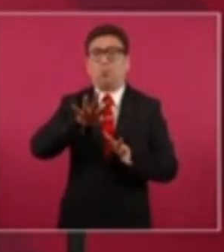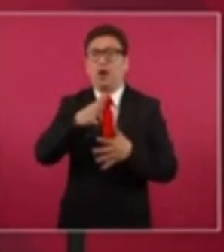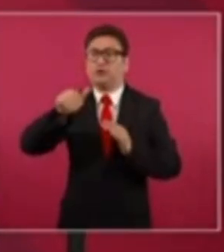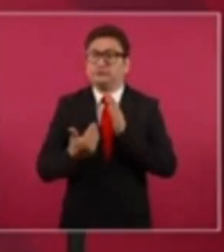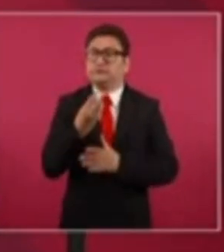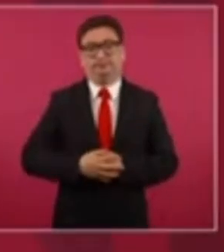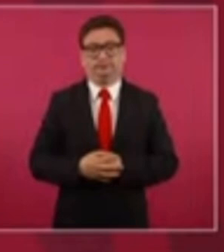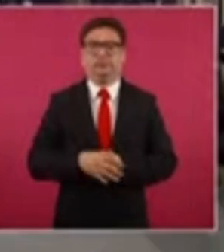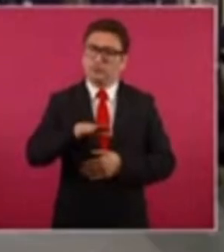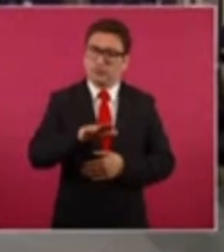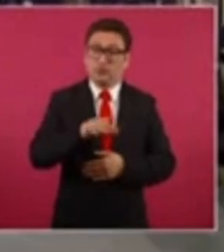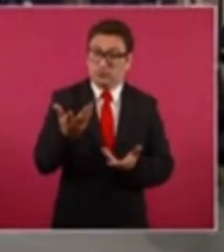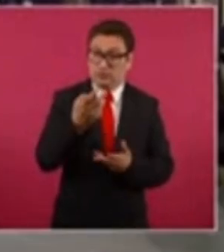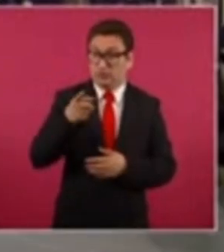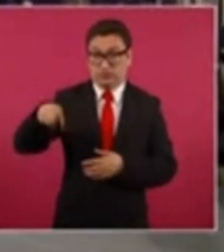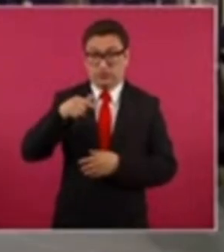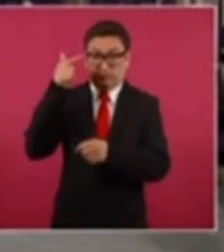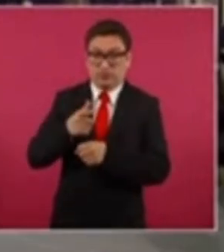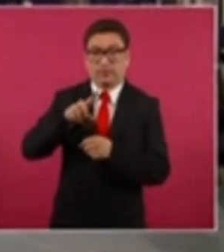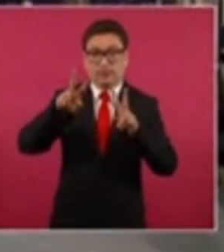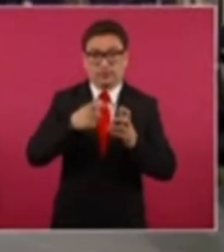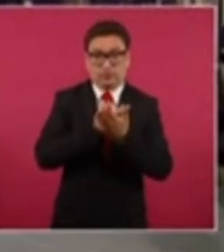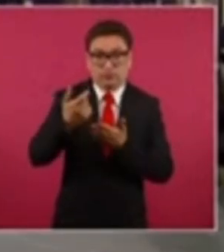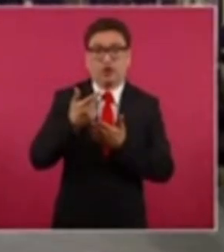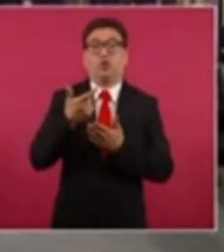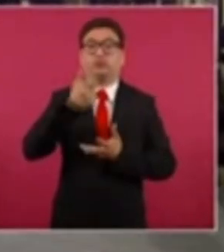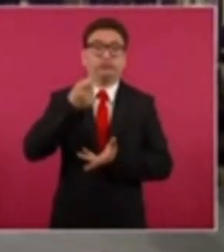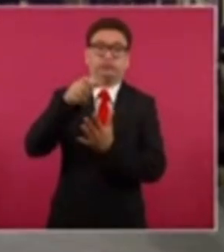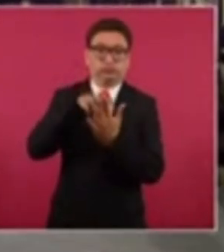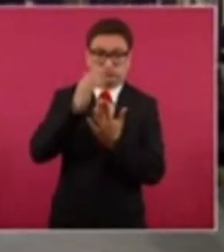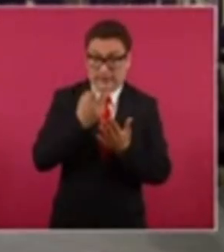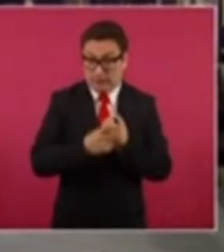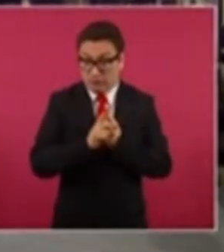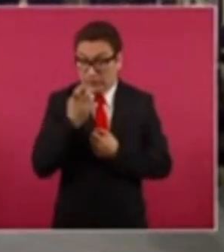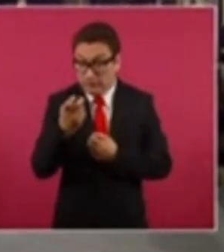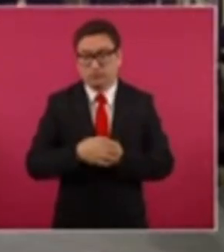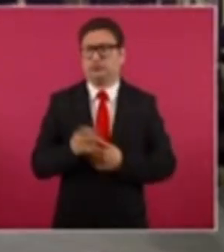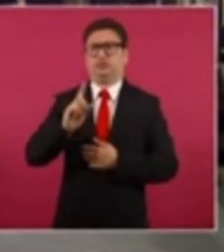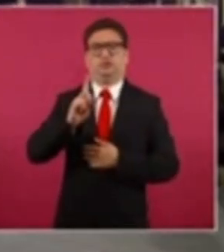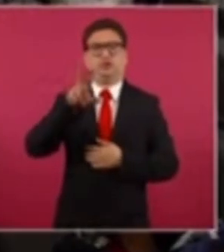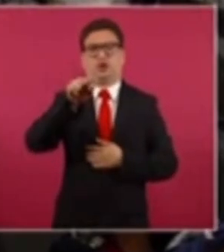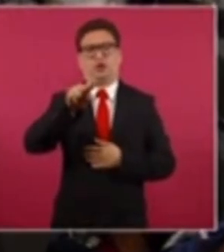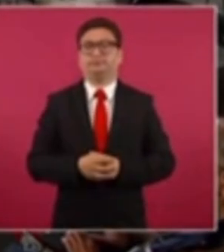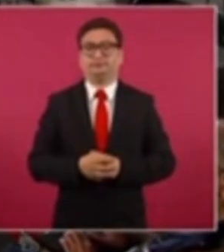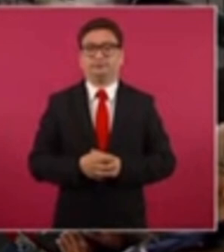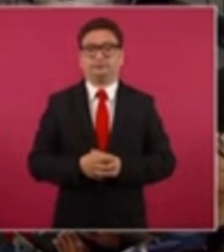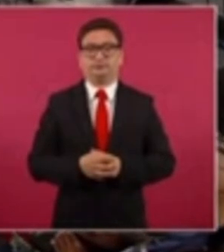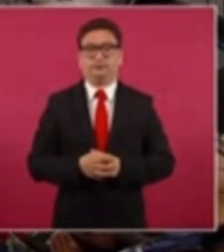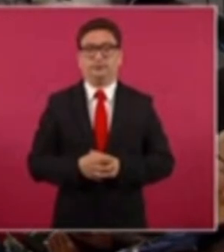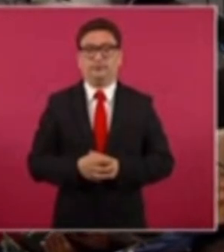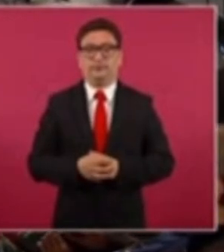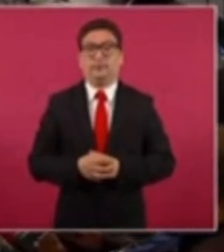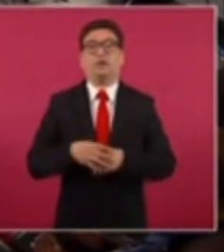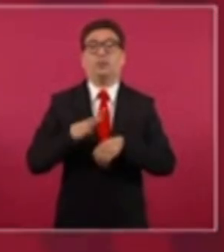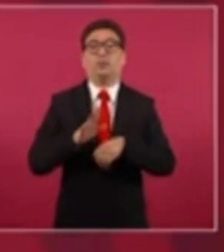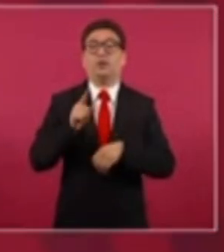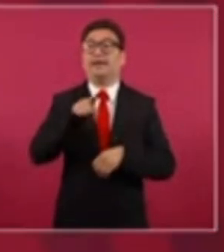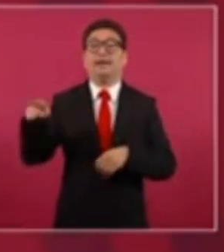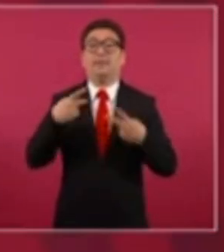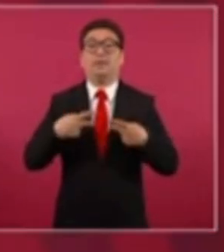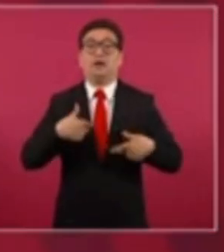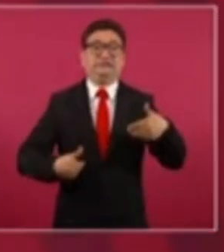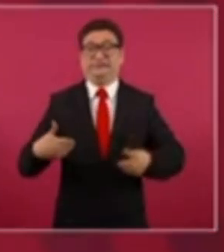mañana. Entonces, estos hallazgos como el tema salarial y el recorte presupuestal como los principales. No es eso. Esta inconformidad